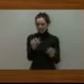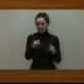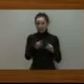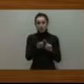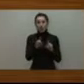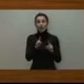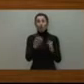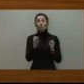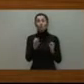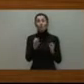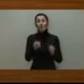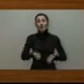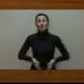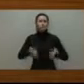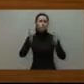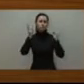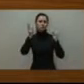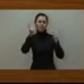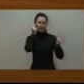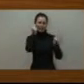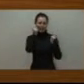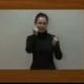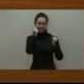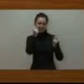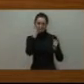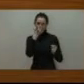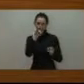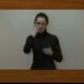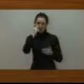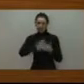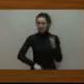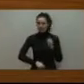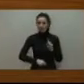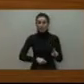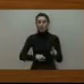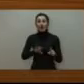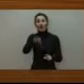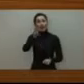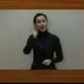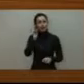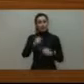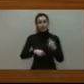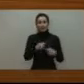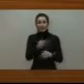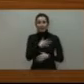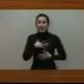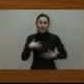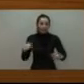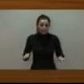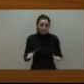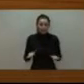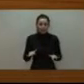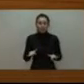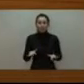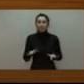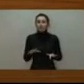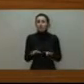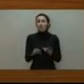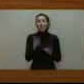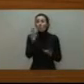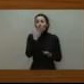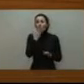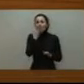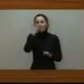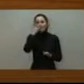respeto por la libertad. En este caso, por la libertad de elección por parte de las familias asturianas que elegirán la escuela